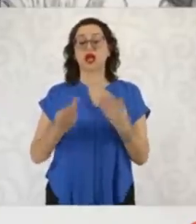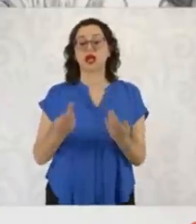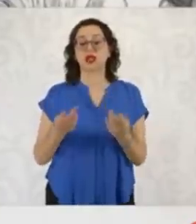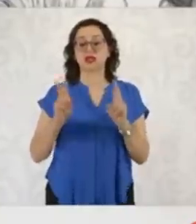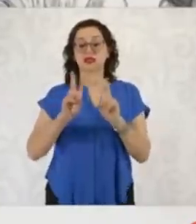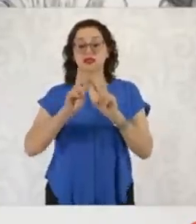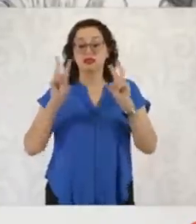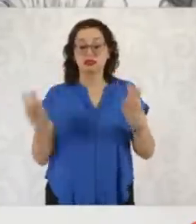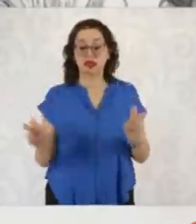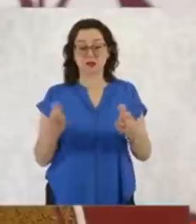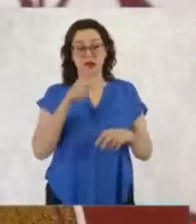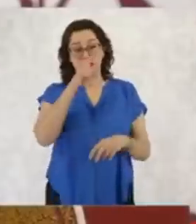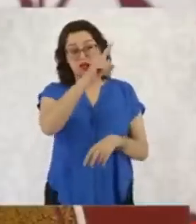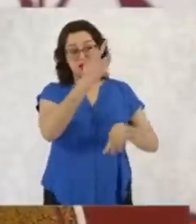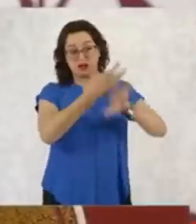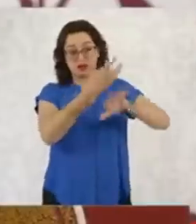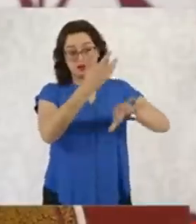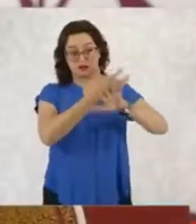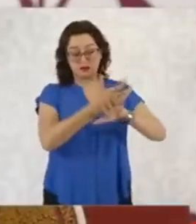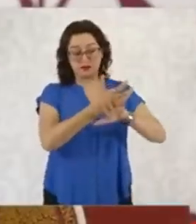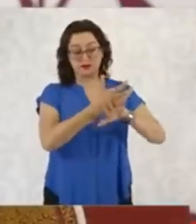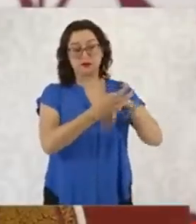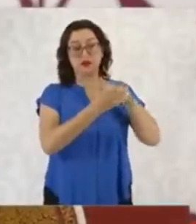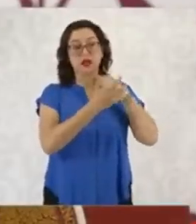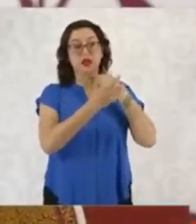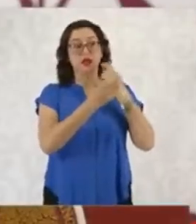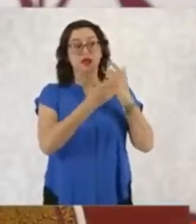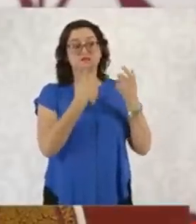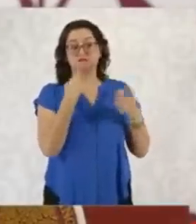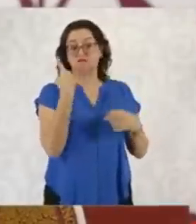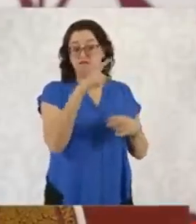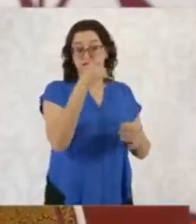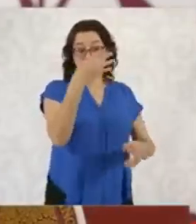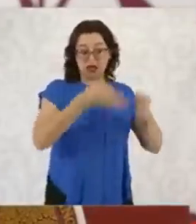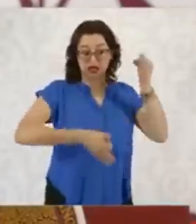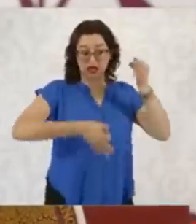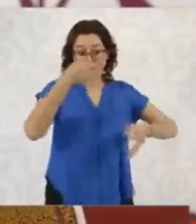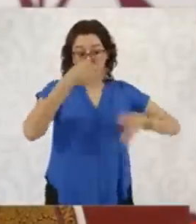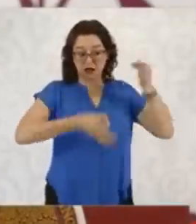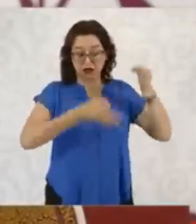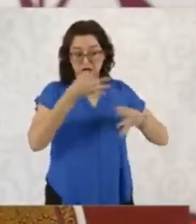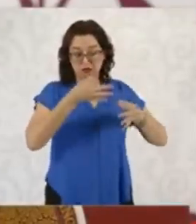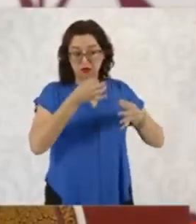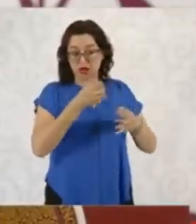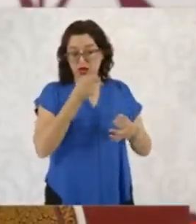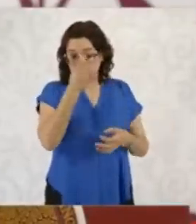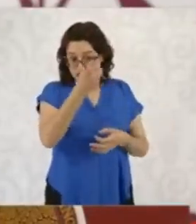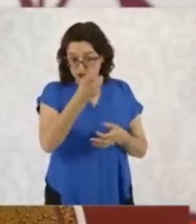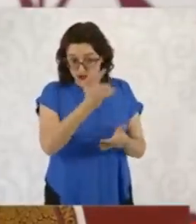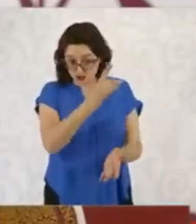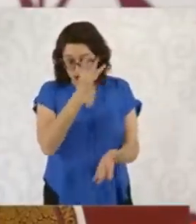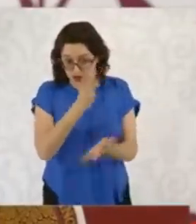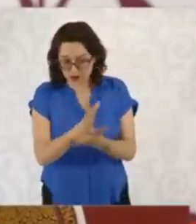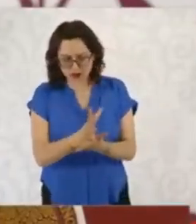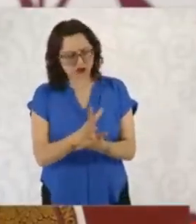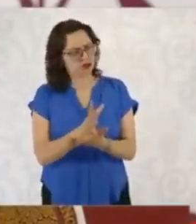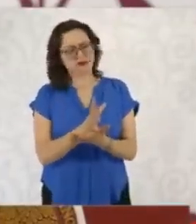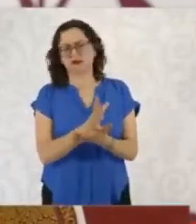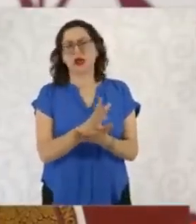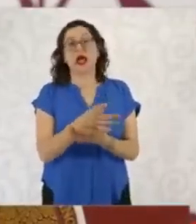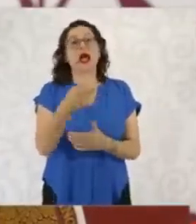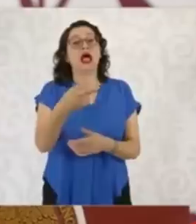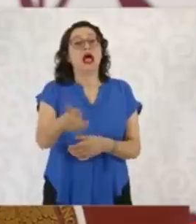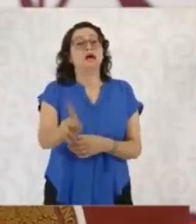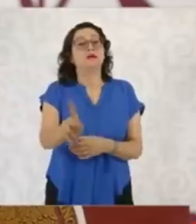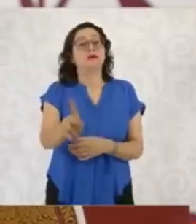gobierno de Estados Unidos no tiene participación, como lo han dicho algunos medios, porque hay una equivocación ahí.